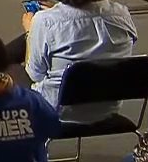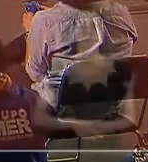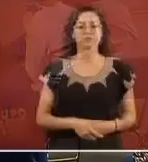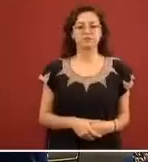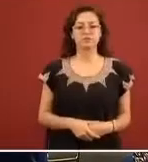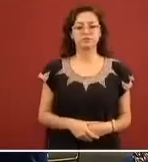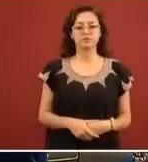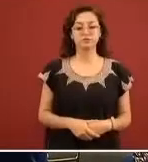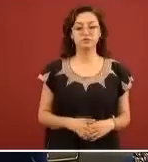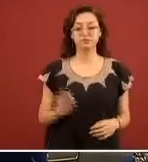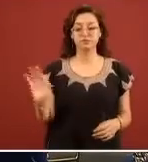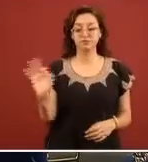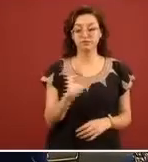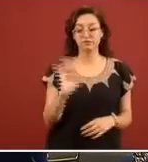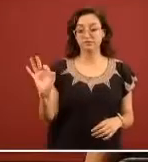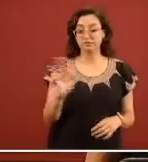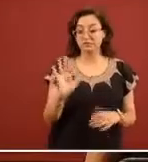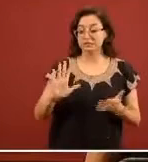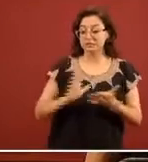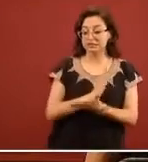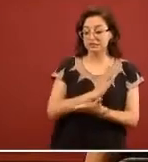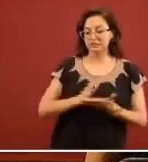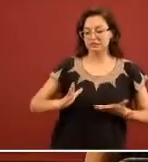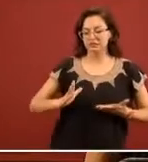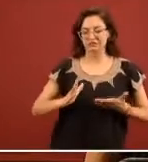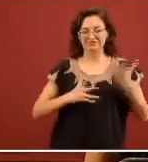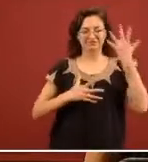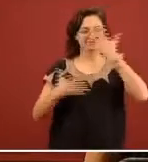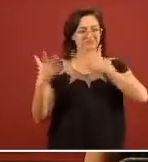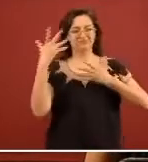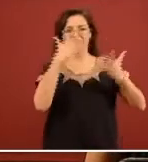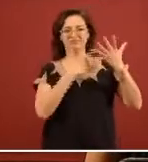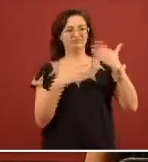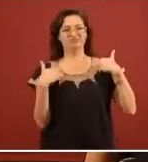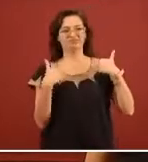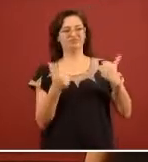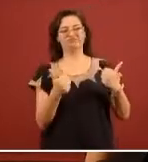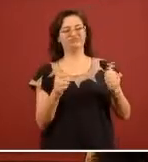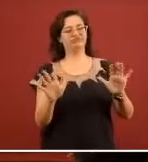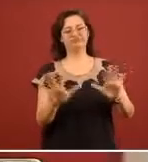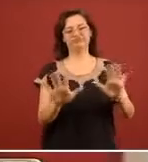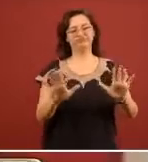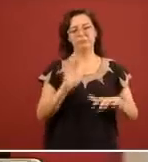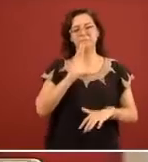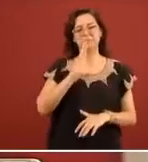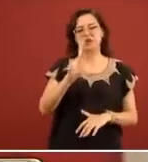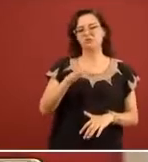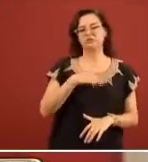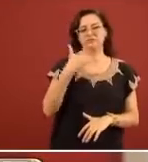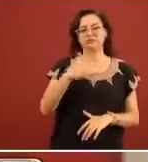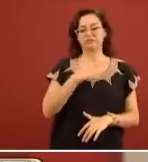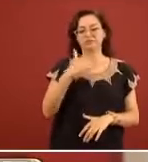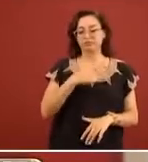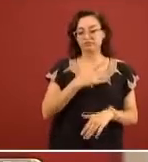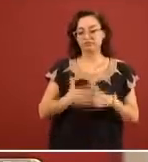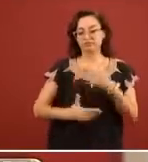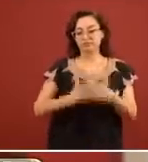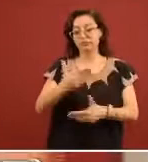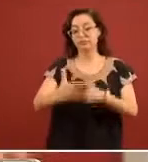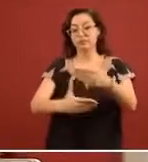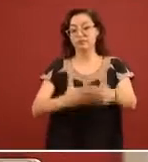si hiciéramos este proceso selectivo quizás sería confuso. Entonces, estamos considerando más bien en su